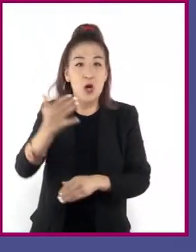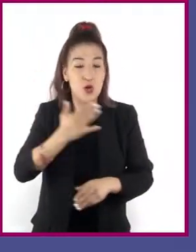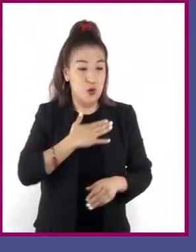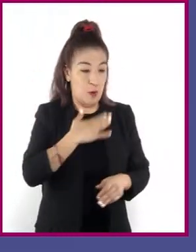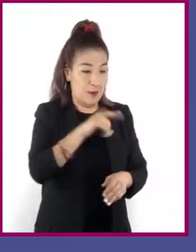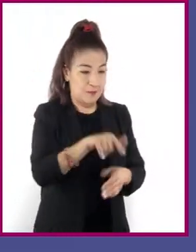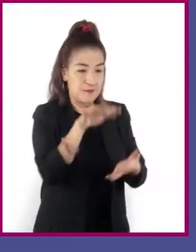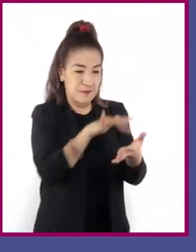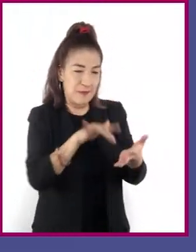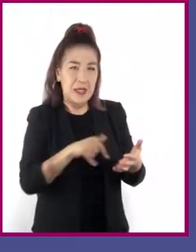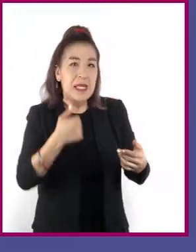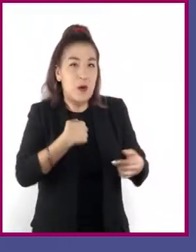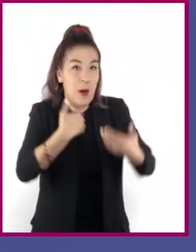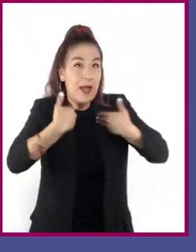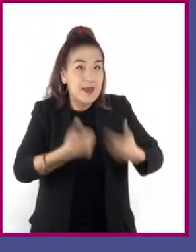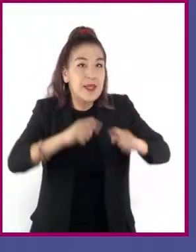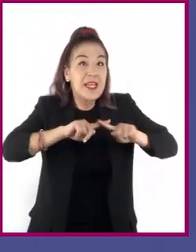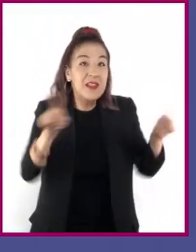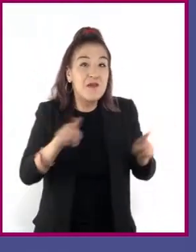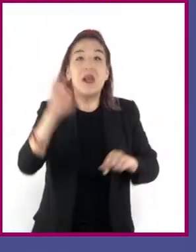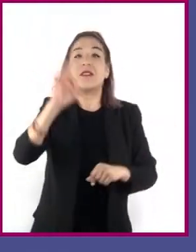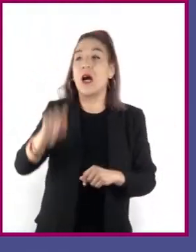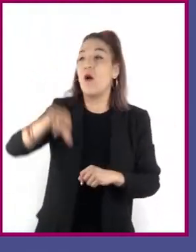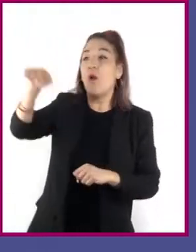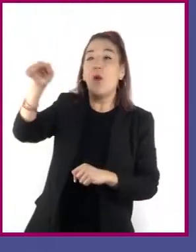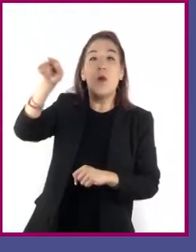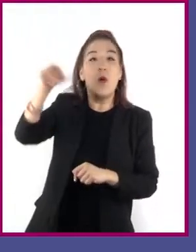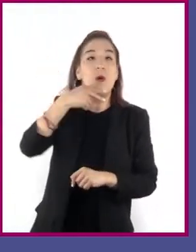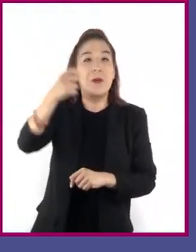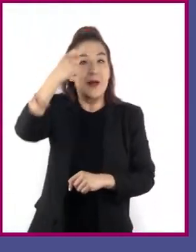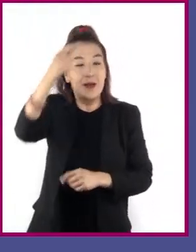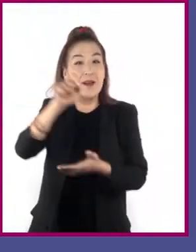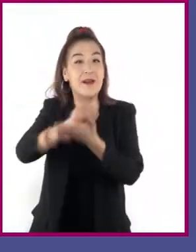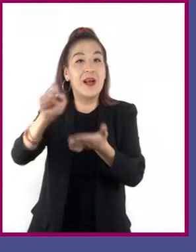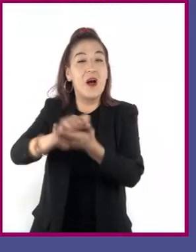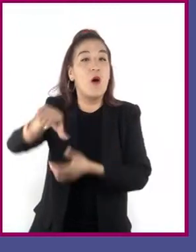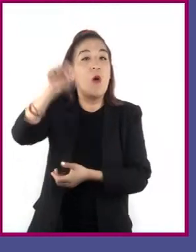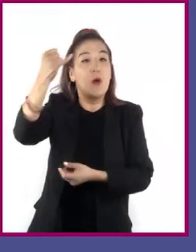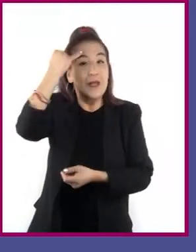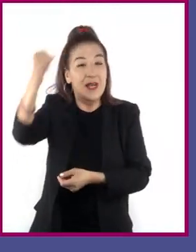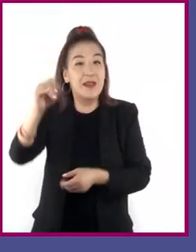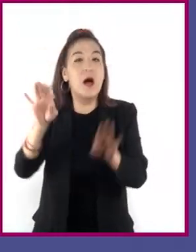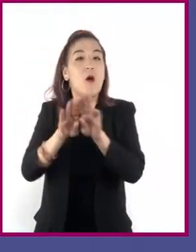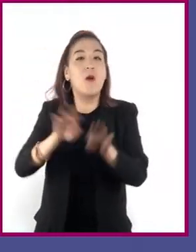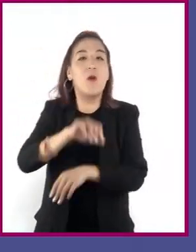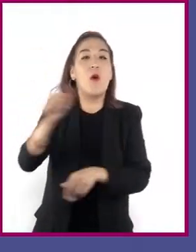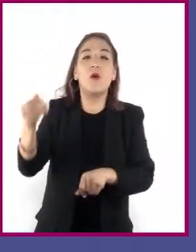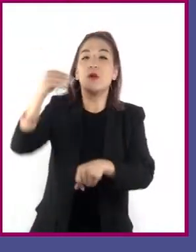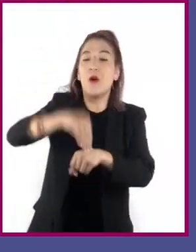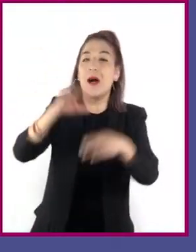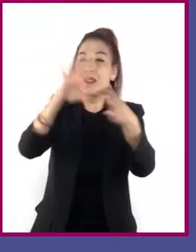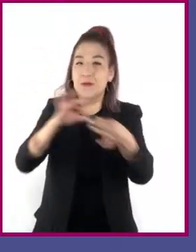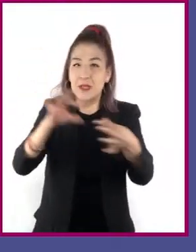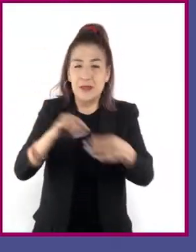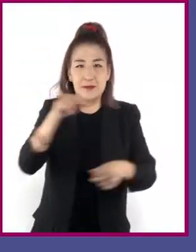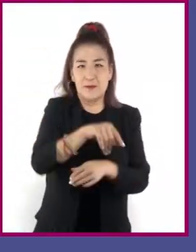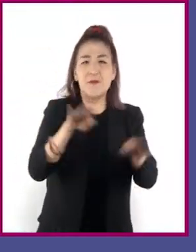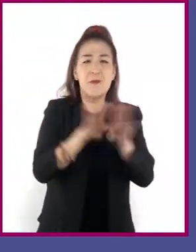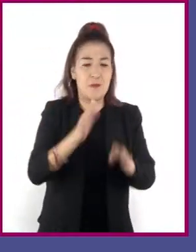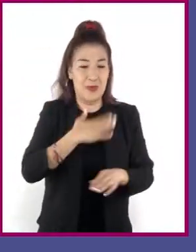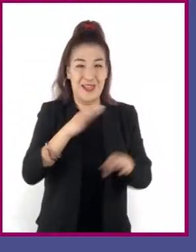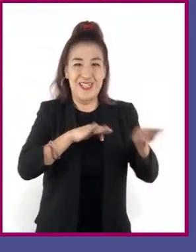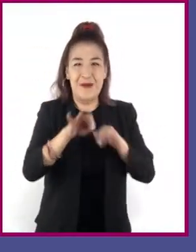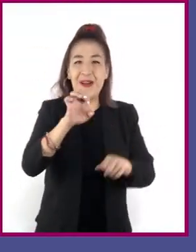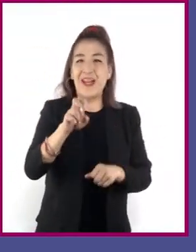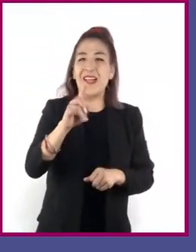de esa manera pero a lo mejor él temía otro concepto o quería dar otra explicación aquí en el trabajo de la visión cuando son